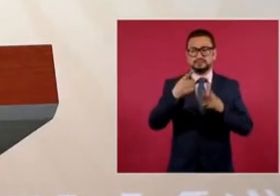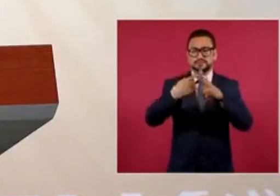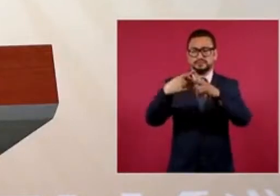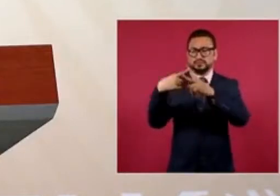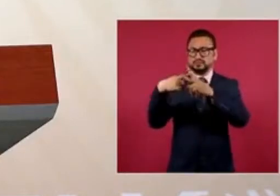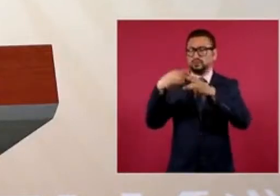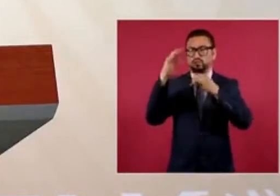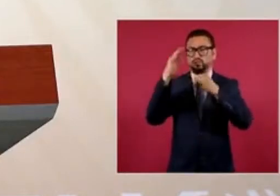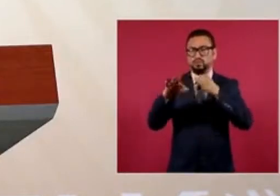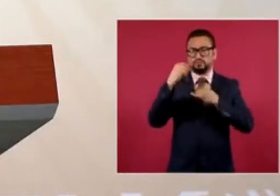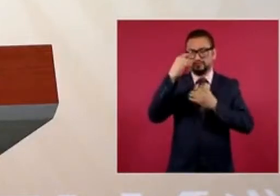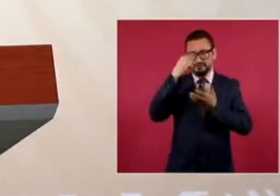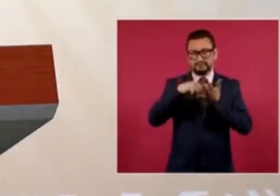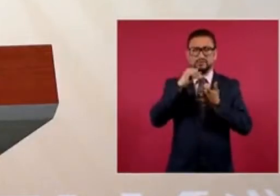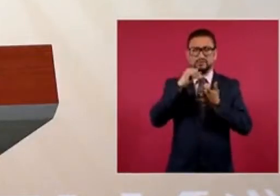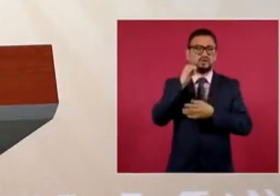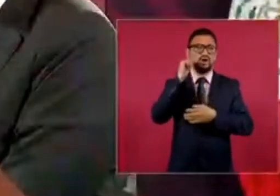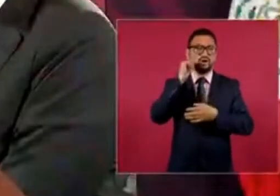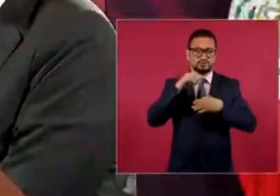ayer,